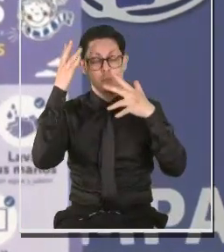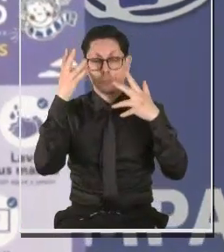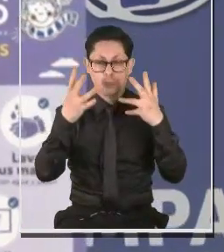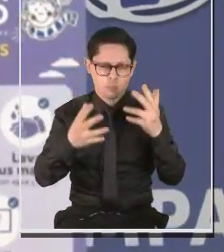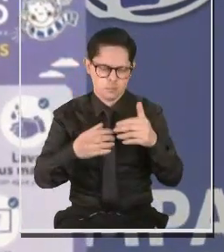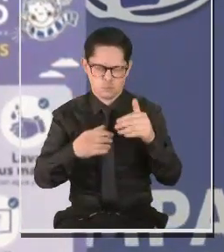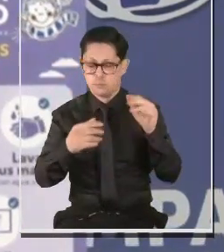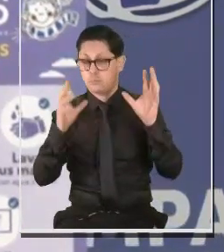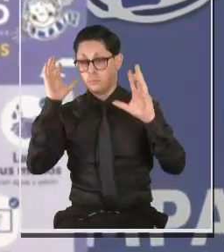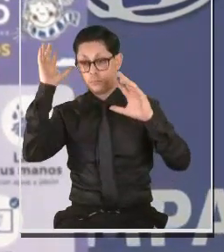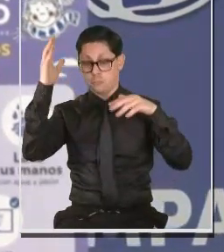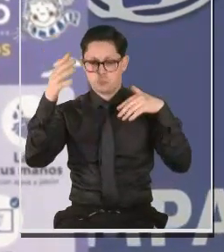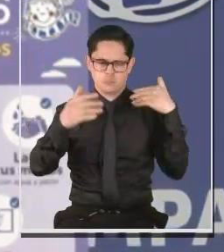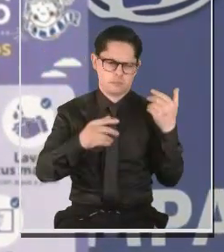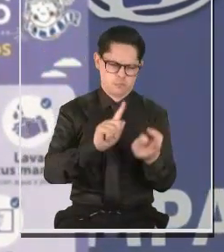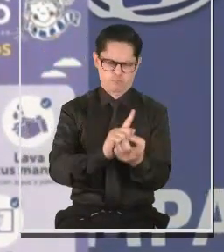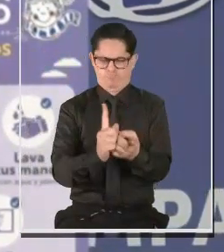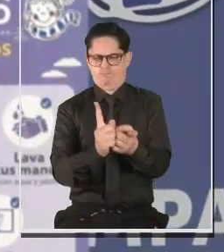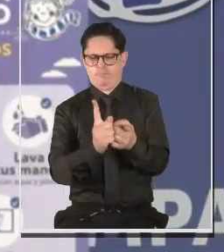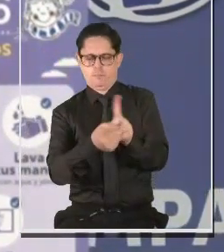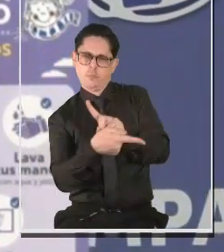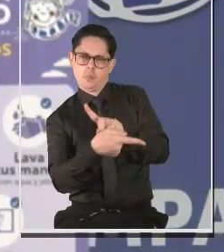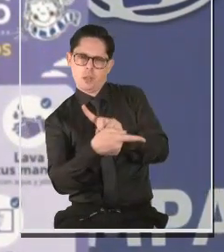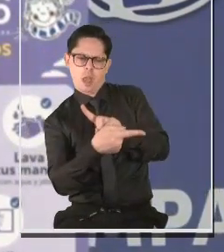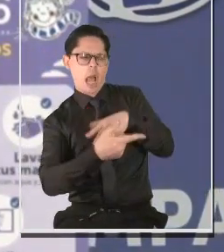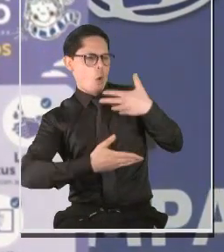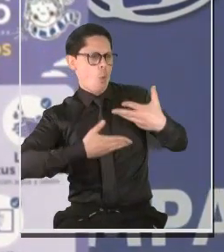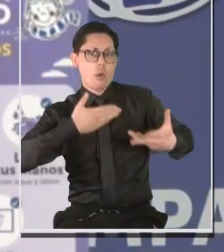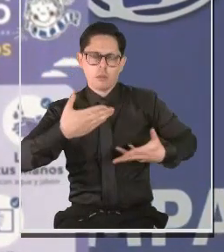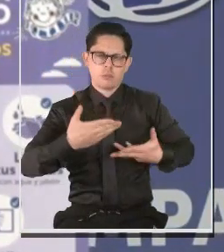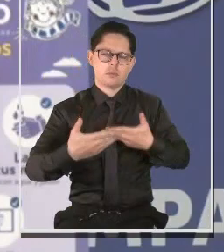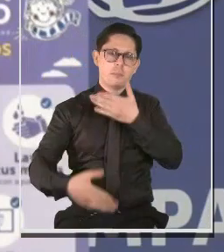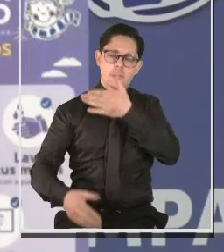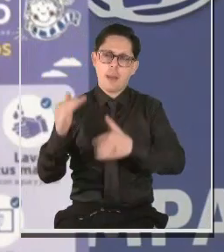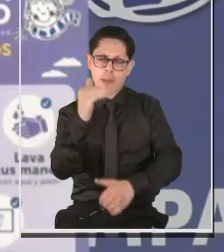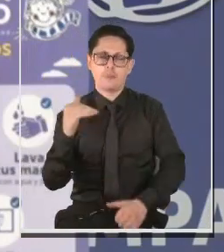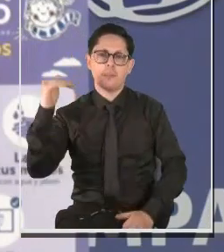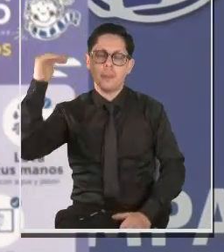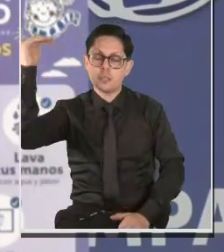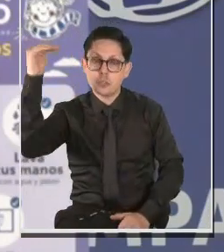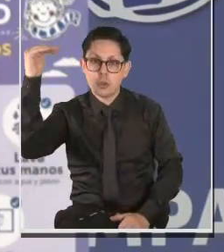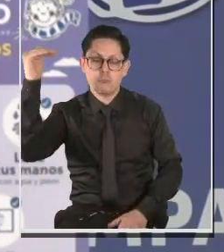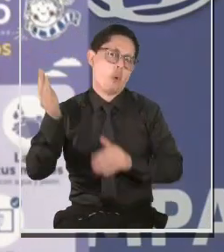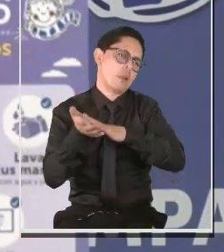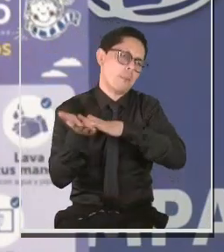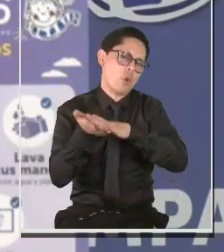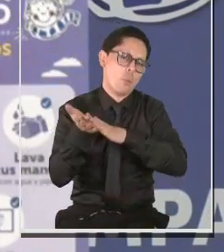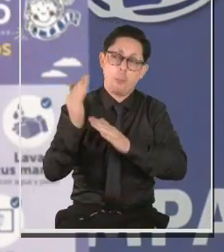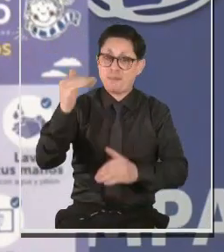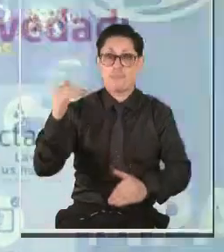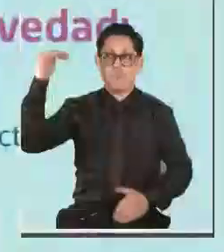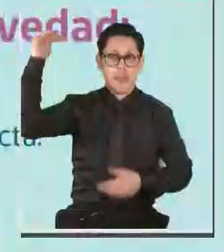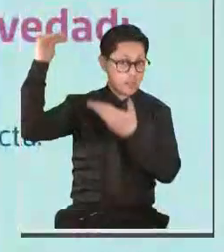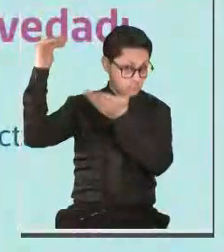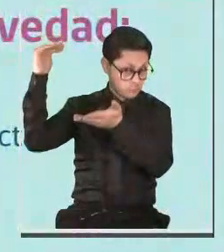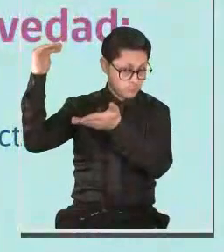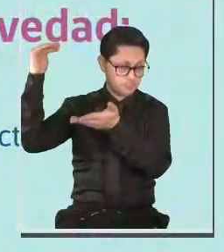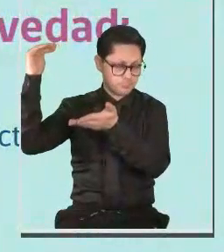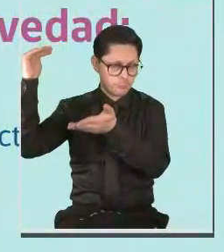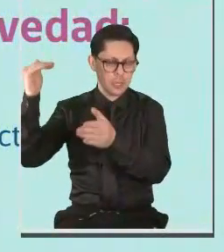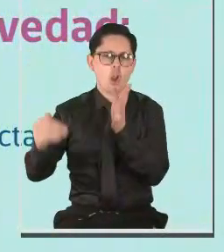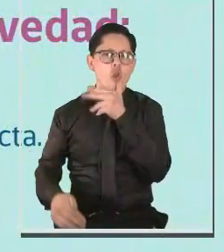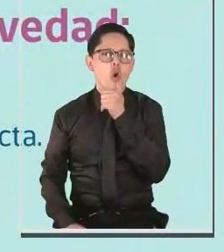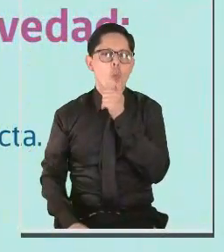sentirse perdido a tener cambios de conducta si esta persona mayor además por ejemplo no tiene